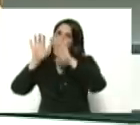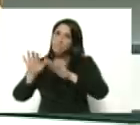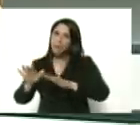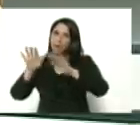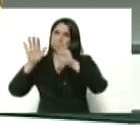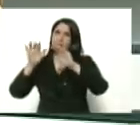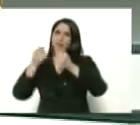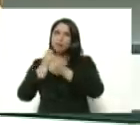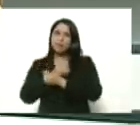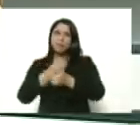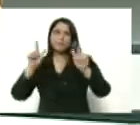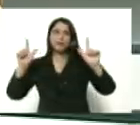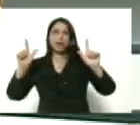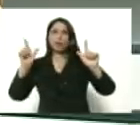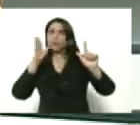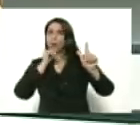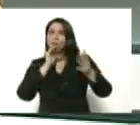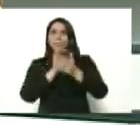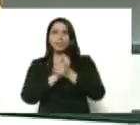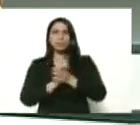sido librado del enemigo.